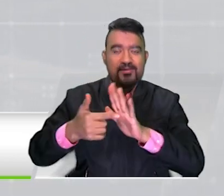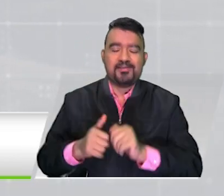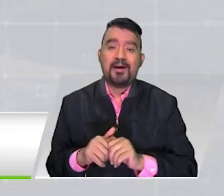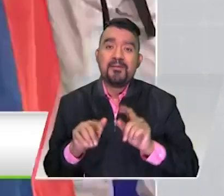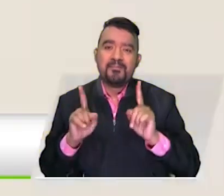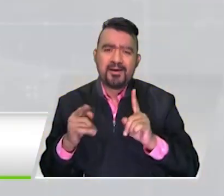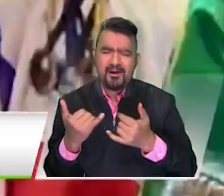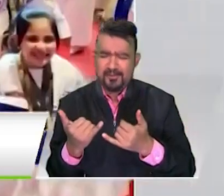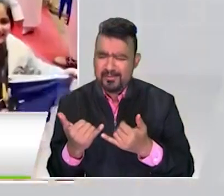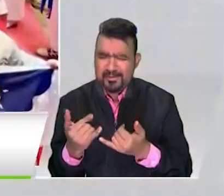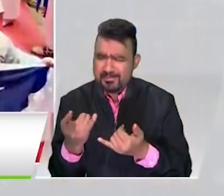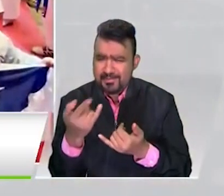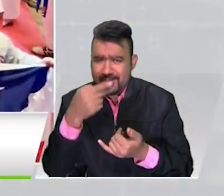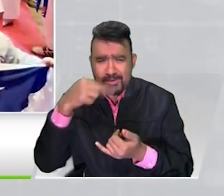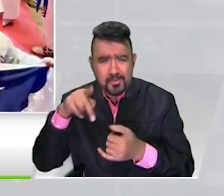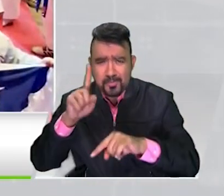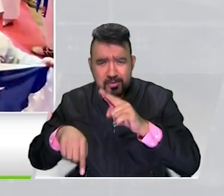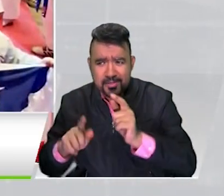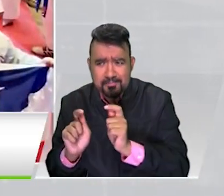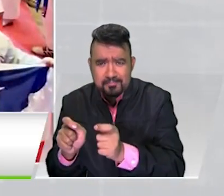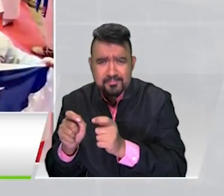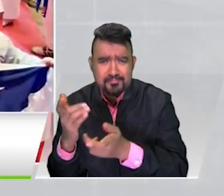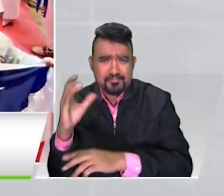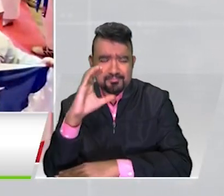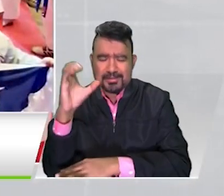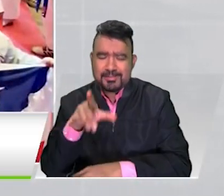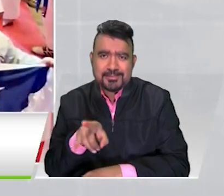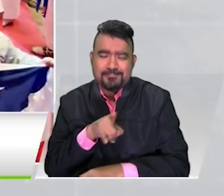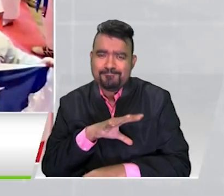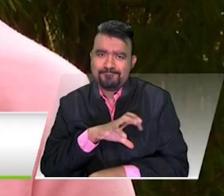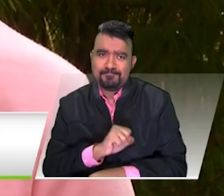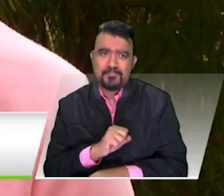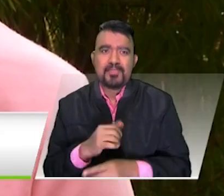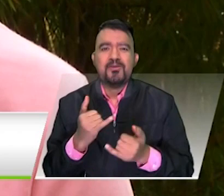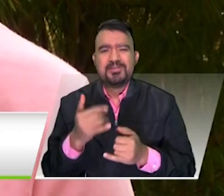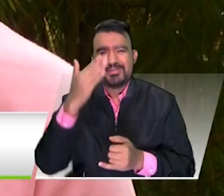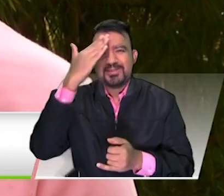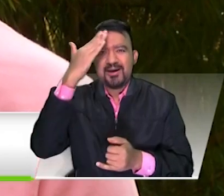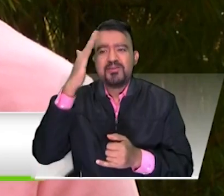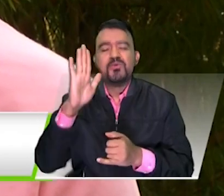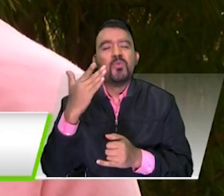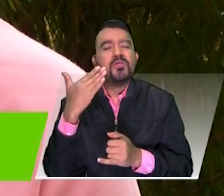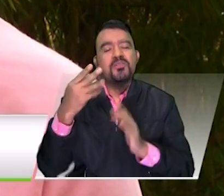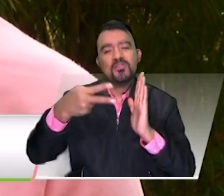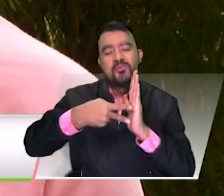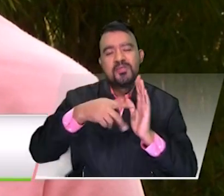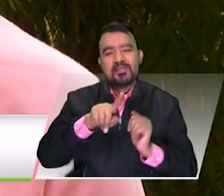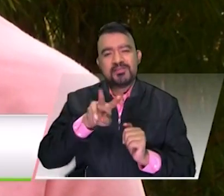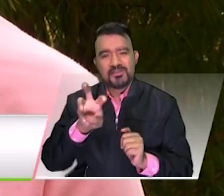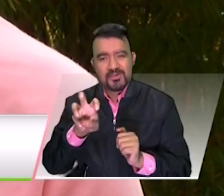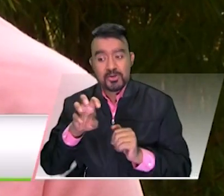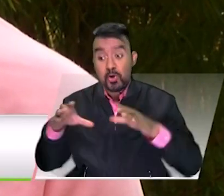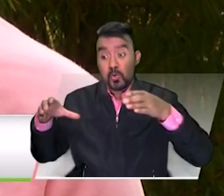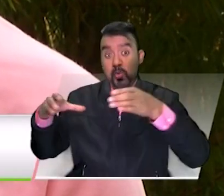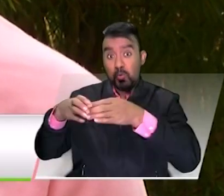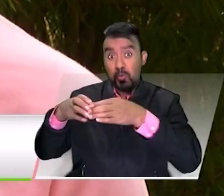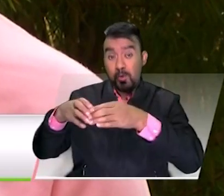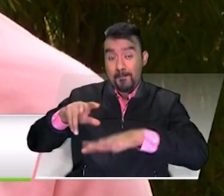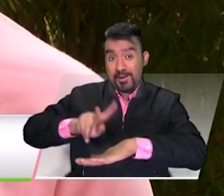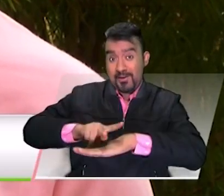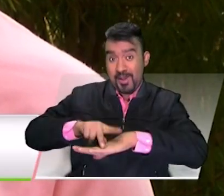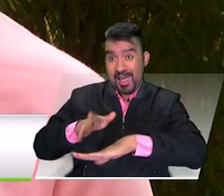en un evento al año siguiente prefirió defender la bandera colombiana en el 2018 el equipo de paraguay lo vuelve a